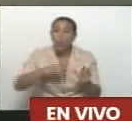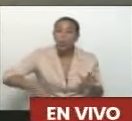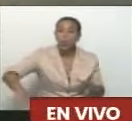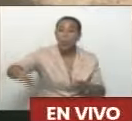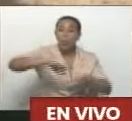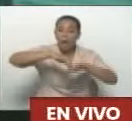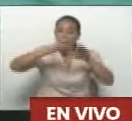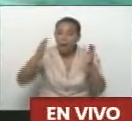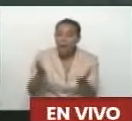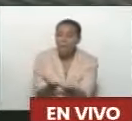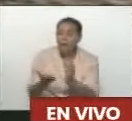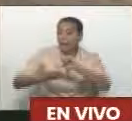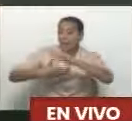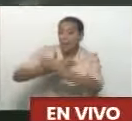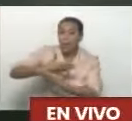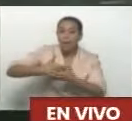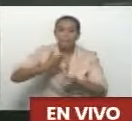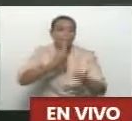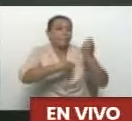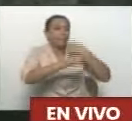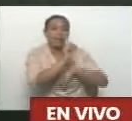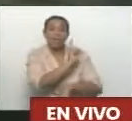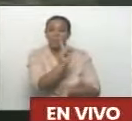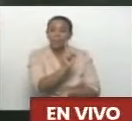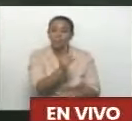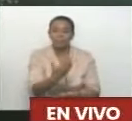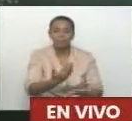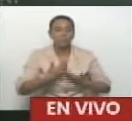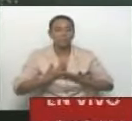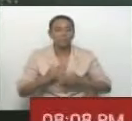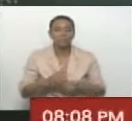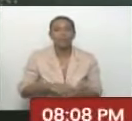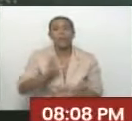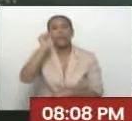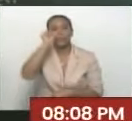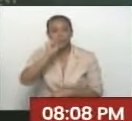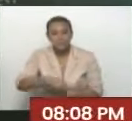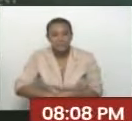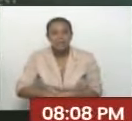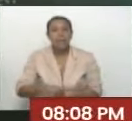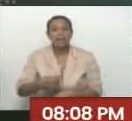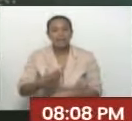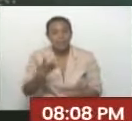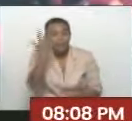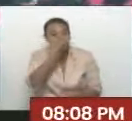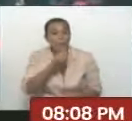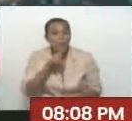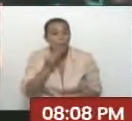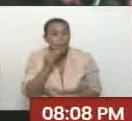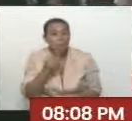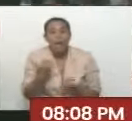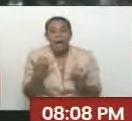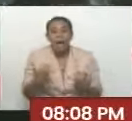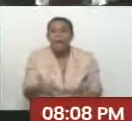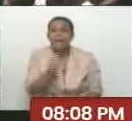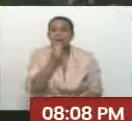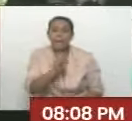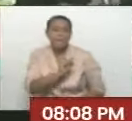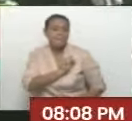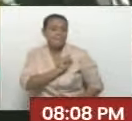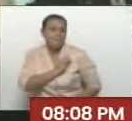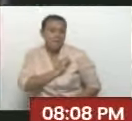está nuestro hogar jamás se lo vamos a dar. Pues sí, esa fue mi adolescencia. Pero ¿quién dijo